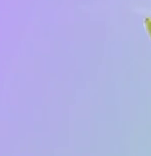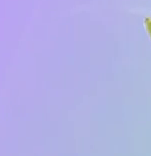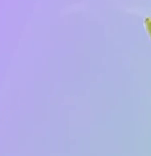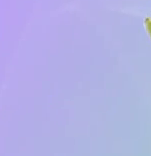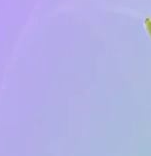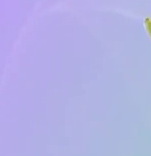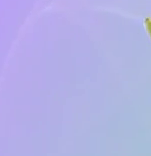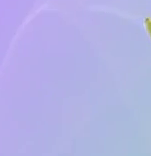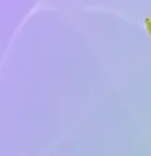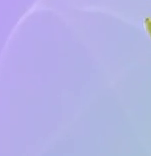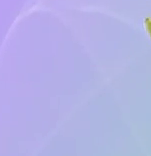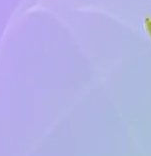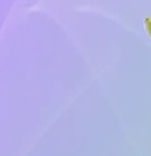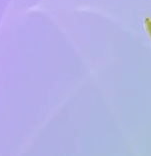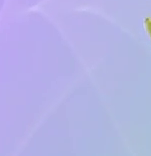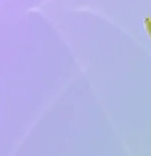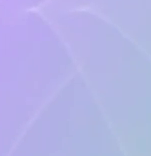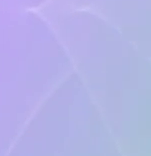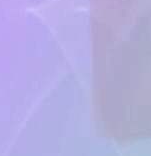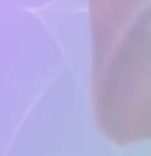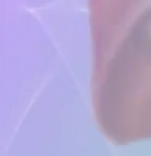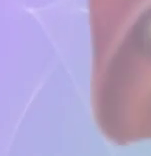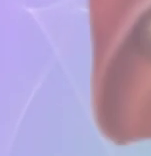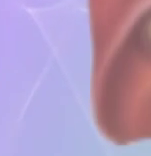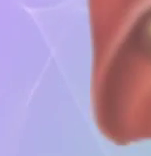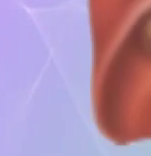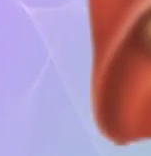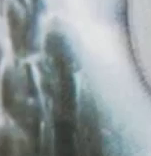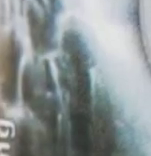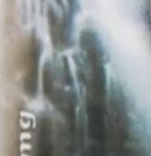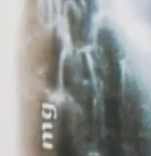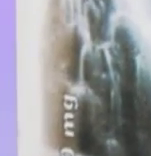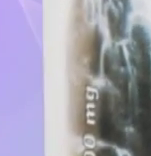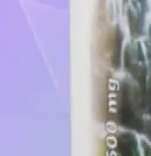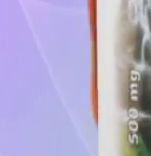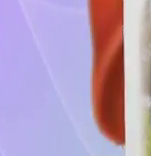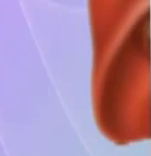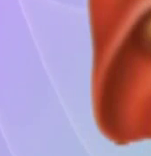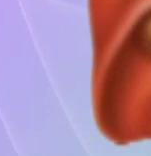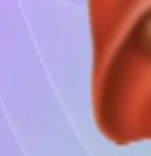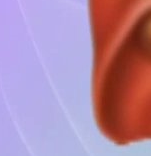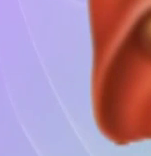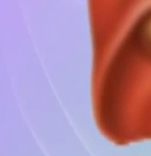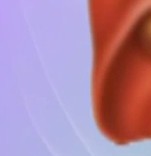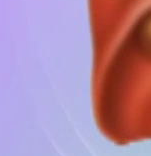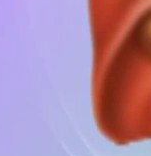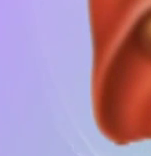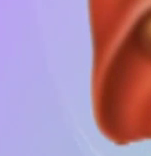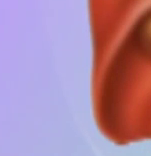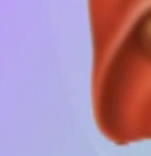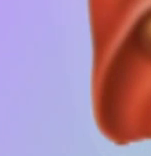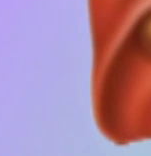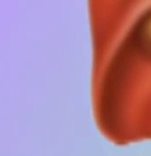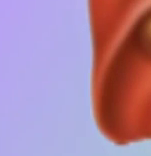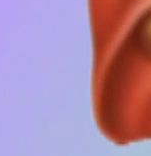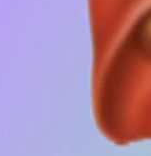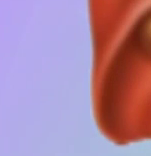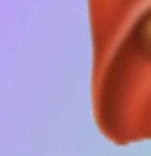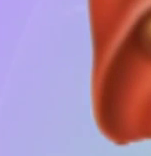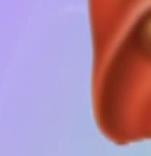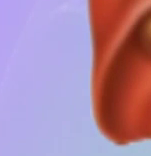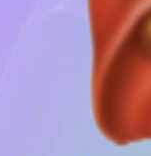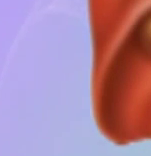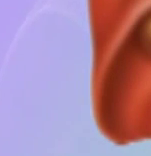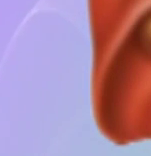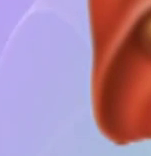Esta es alcachofa, de ella sale alcagras. Y este es el hígado, y para él, alcagras. A la alcachofa le hemos agregado